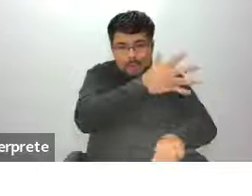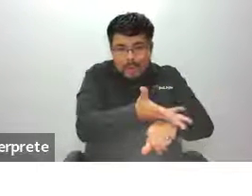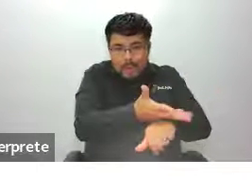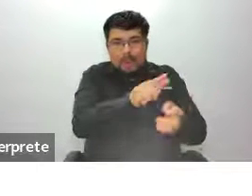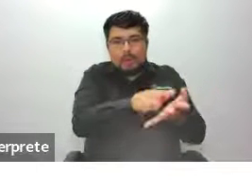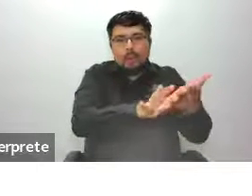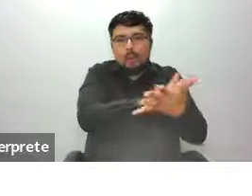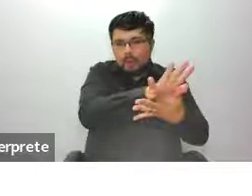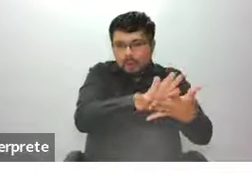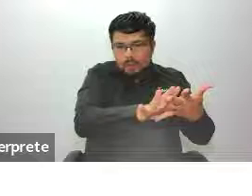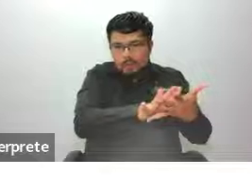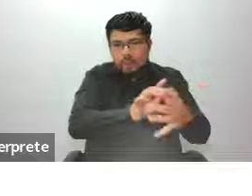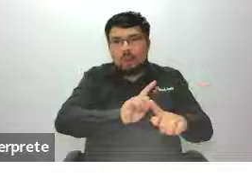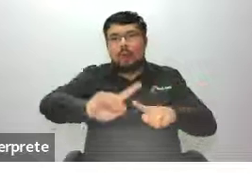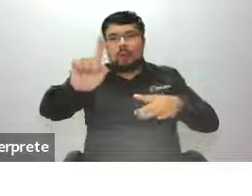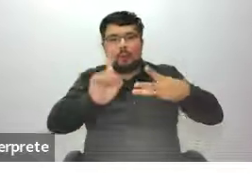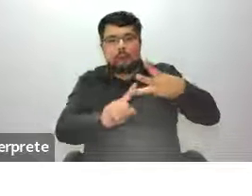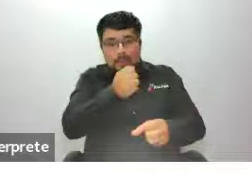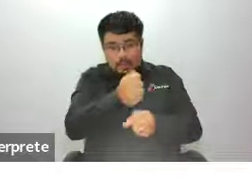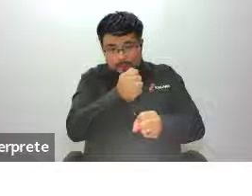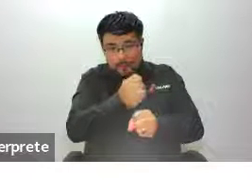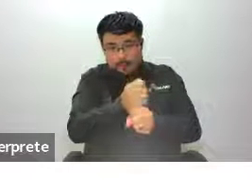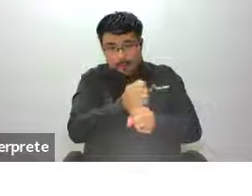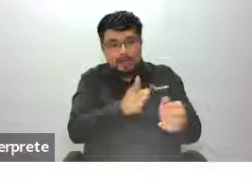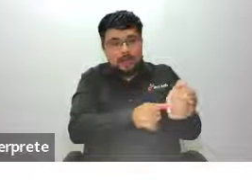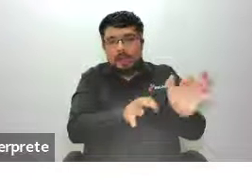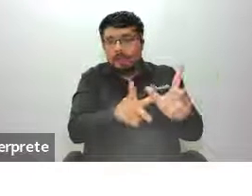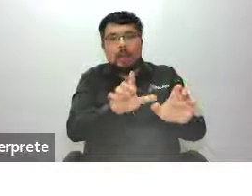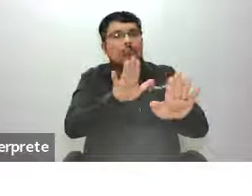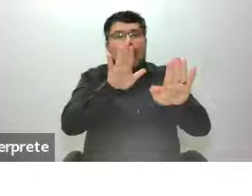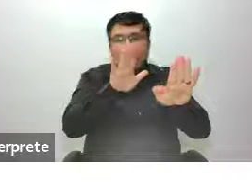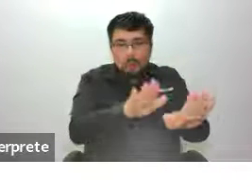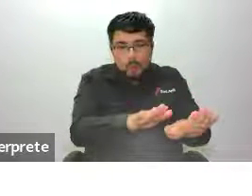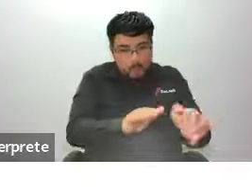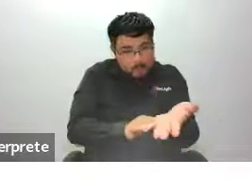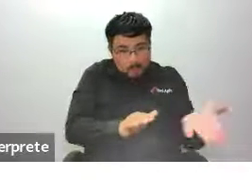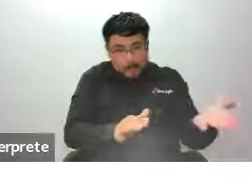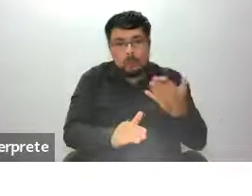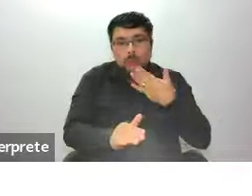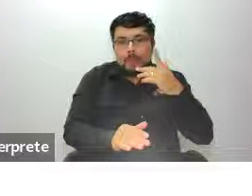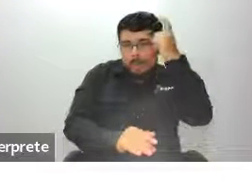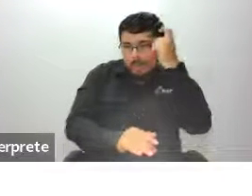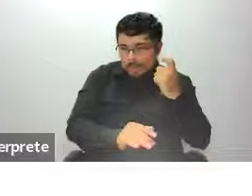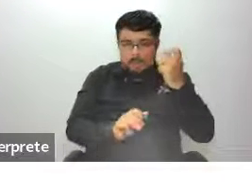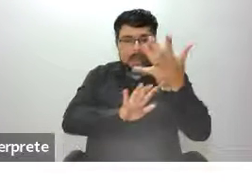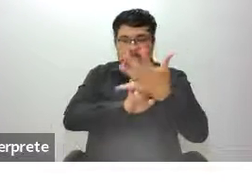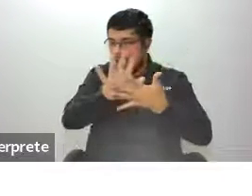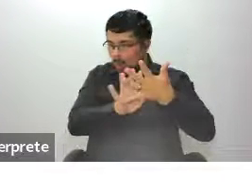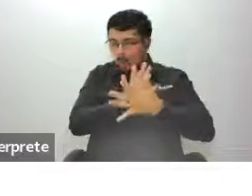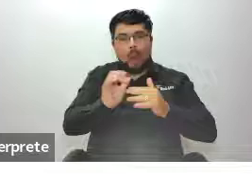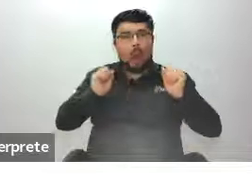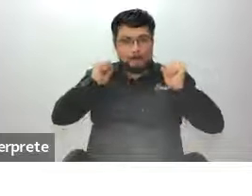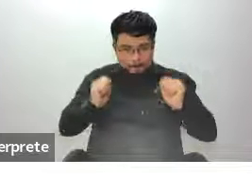trabajar dando apoyo a la familia para que ellos también crean que la lengua es posible y que